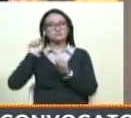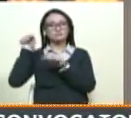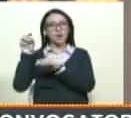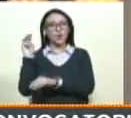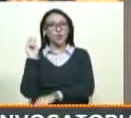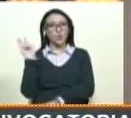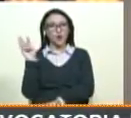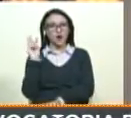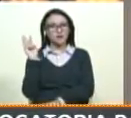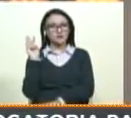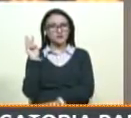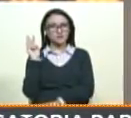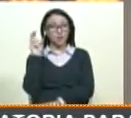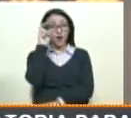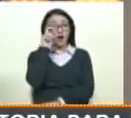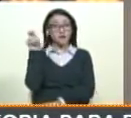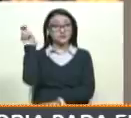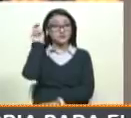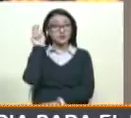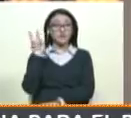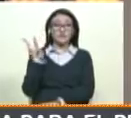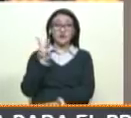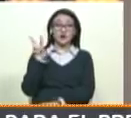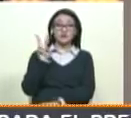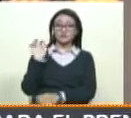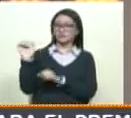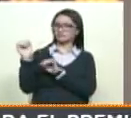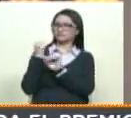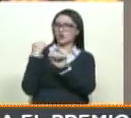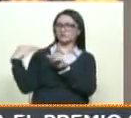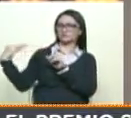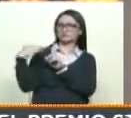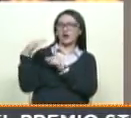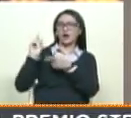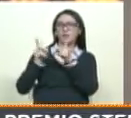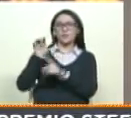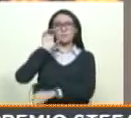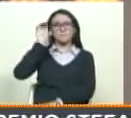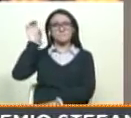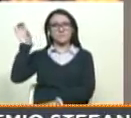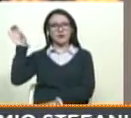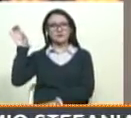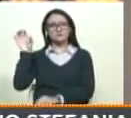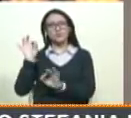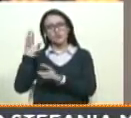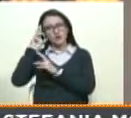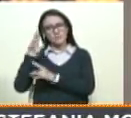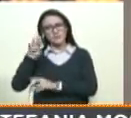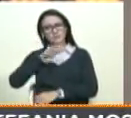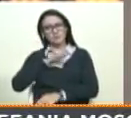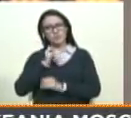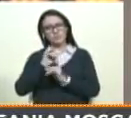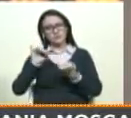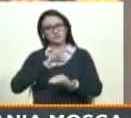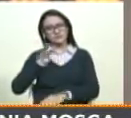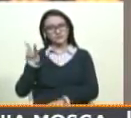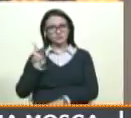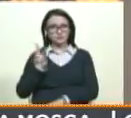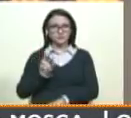de la República, Jorge Arreaza, repudió las pretensiones injerencistas de algunos países y llamó a respetar la soberanía de Venezuela.